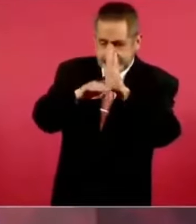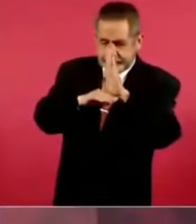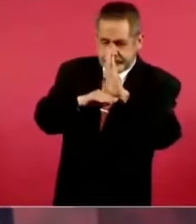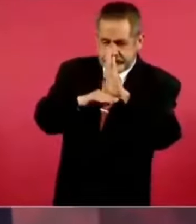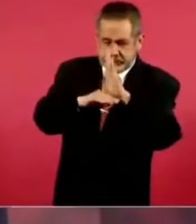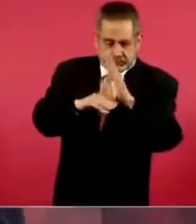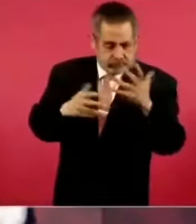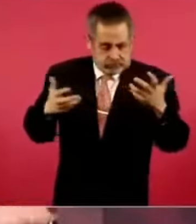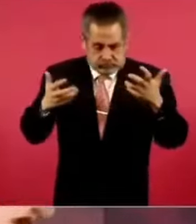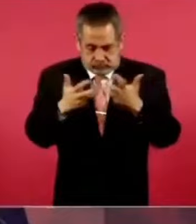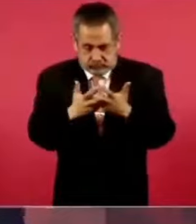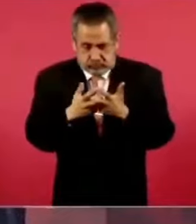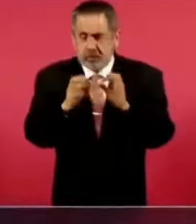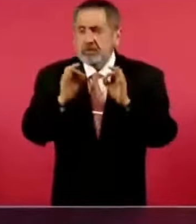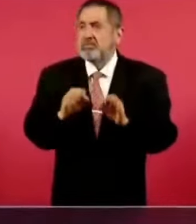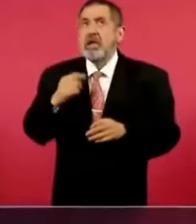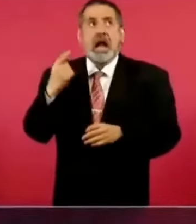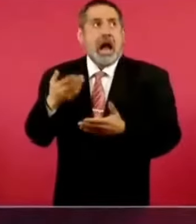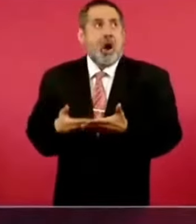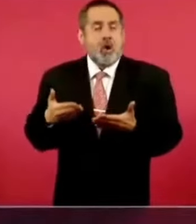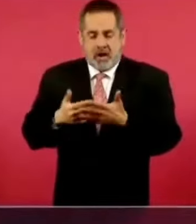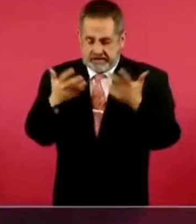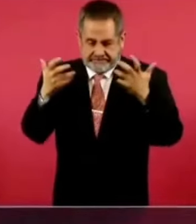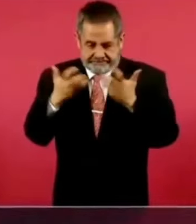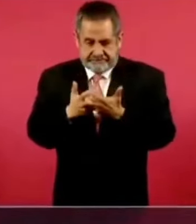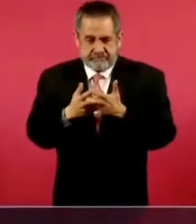acorde con los nuevos tiempos,